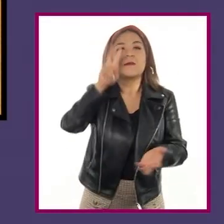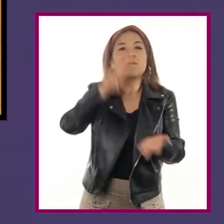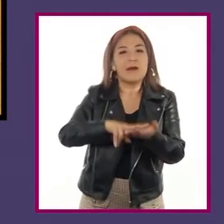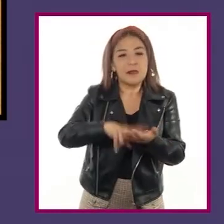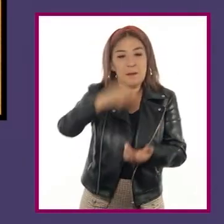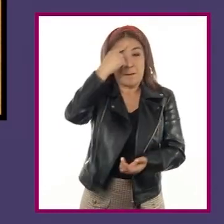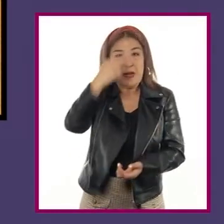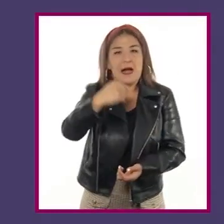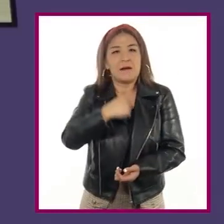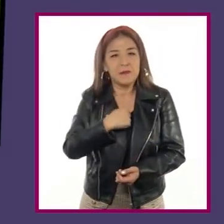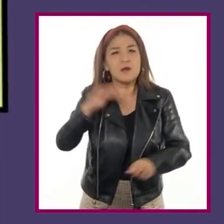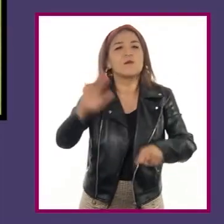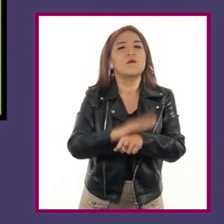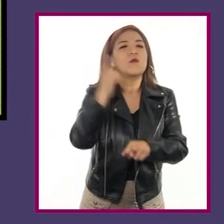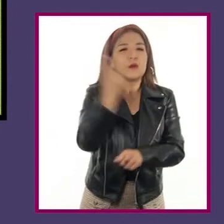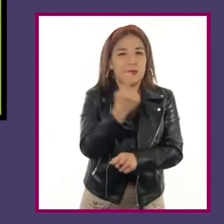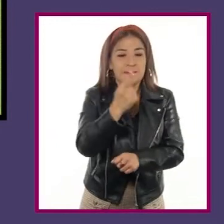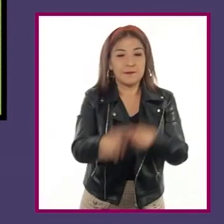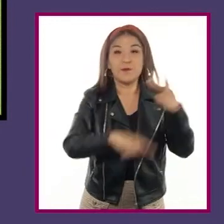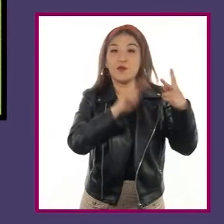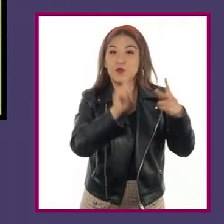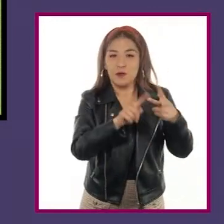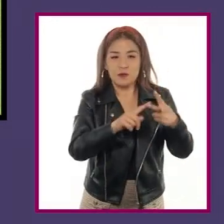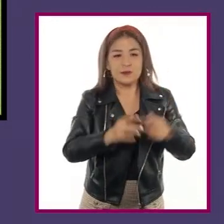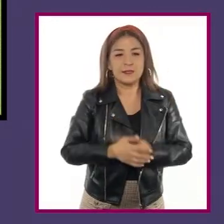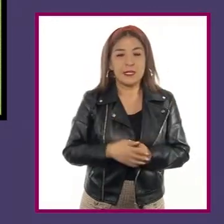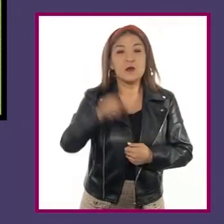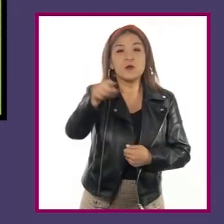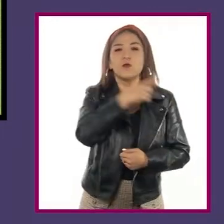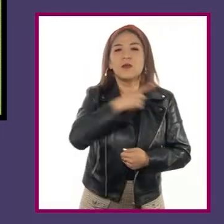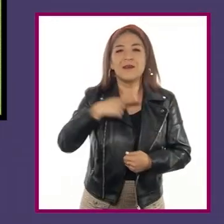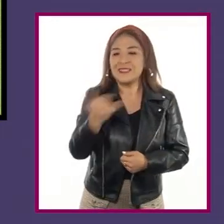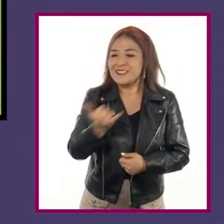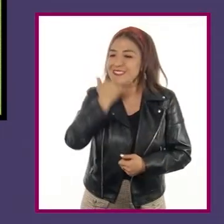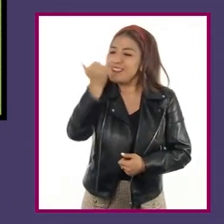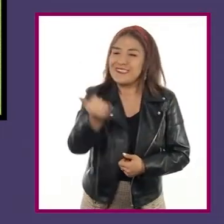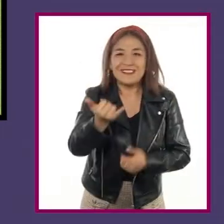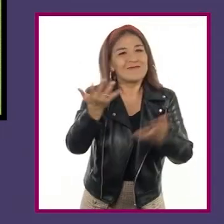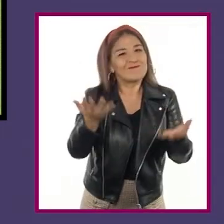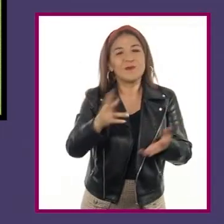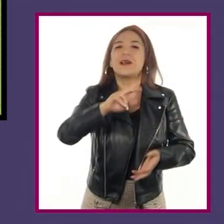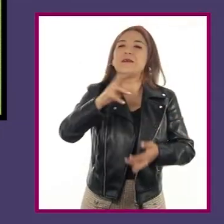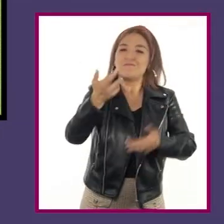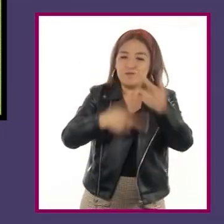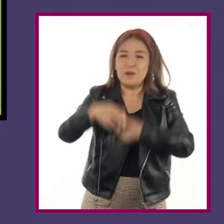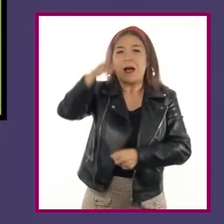para mí y por qué. Número 2. Aprender de los errores propios y de otras